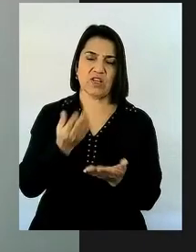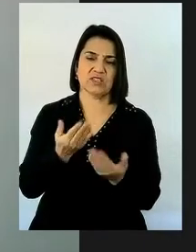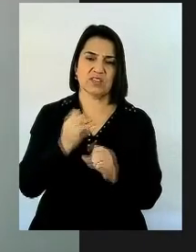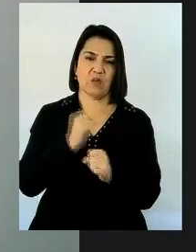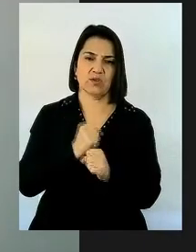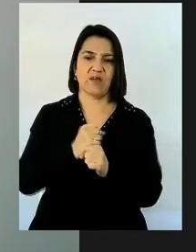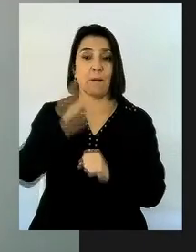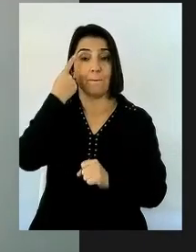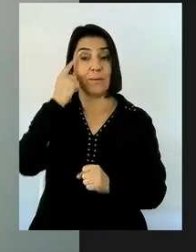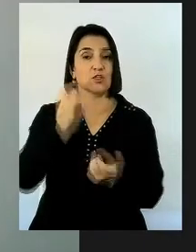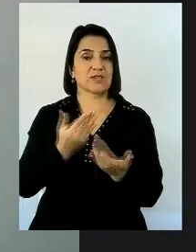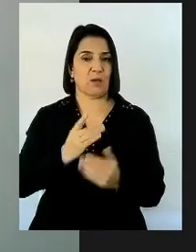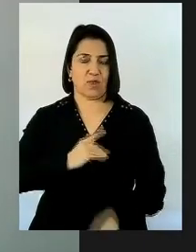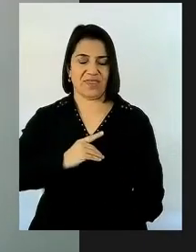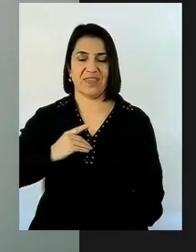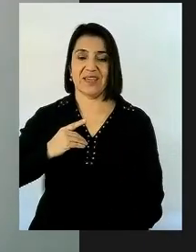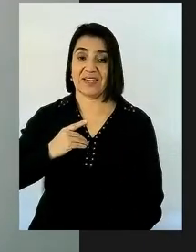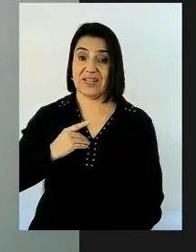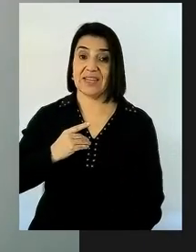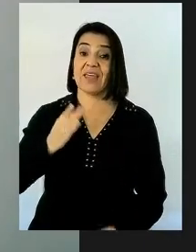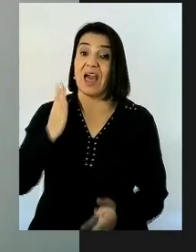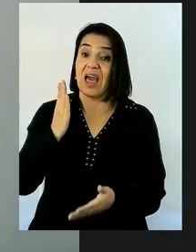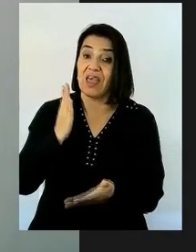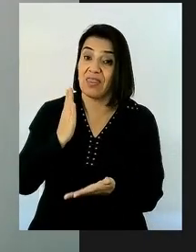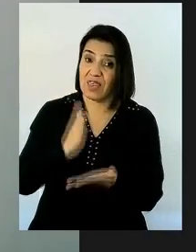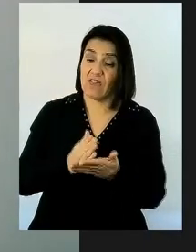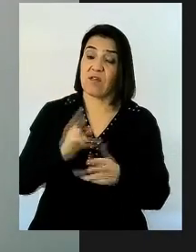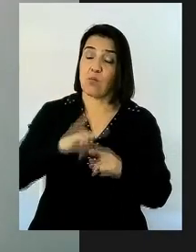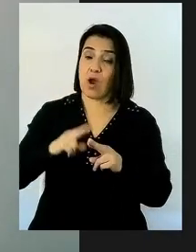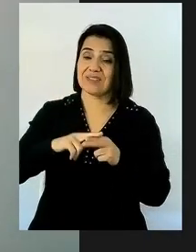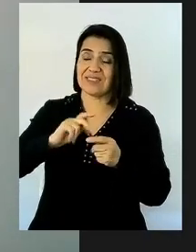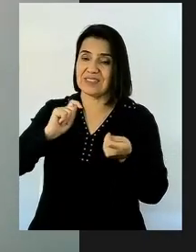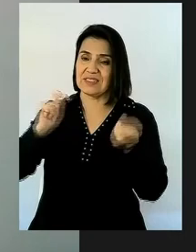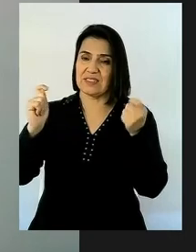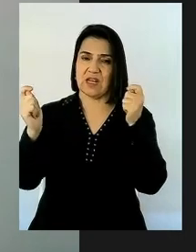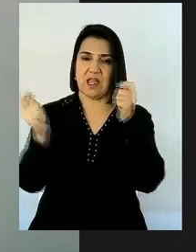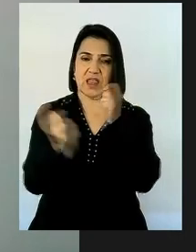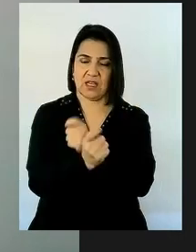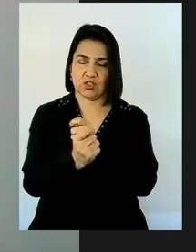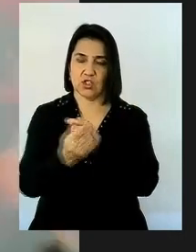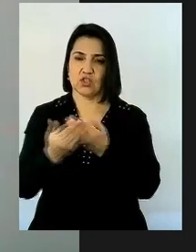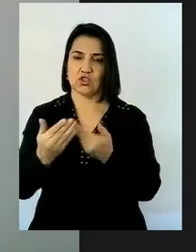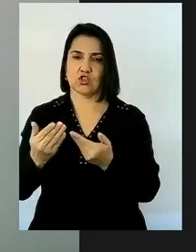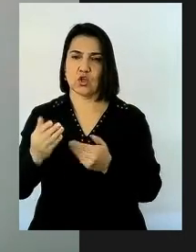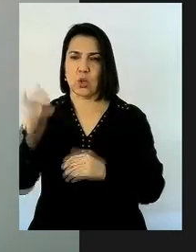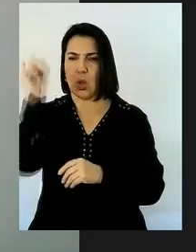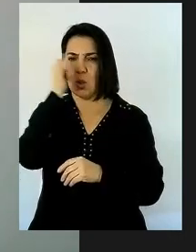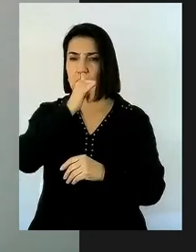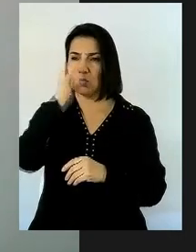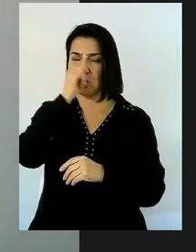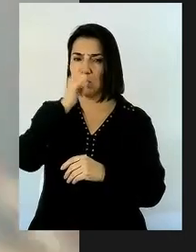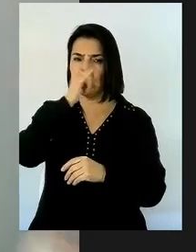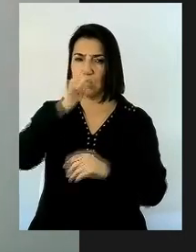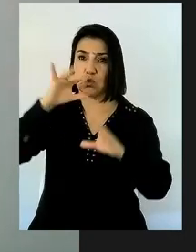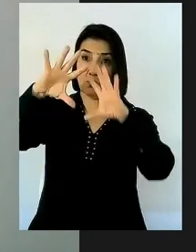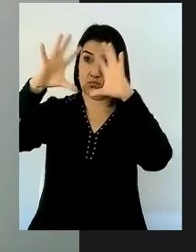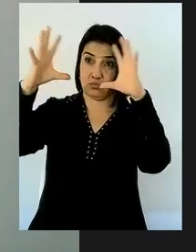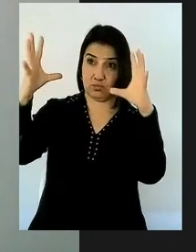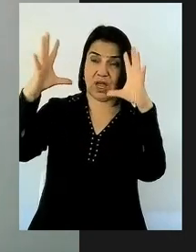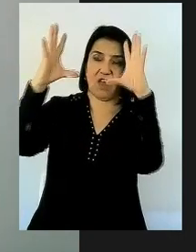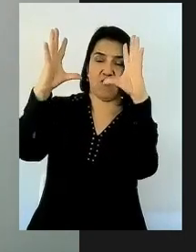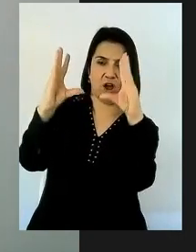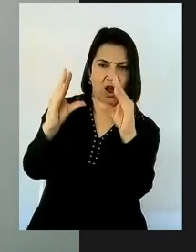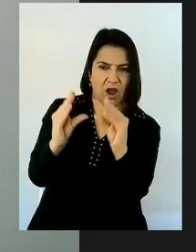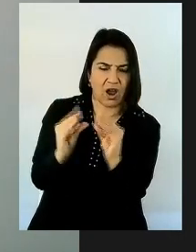dignidad. Y si hay que hacer una transición para bajar la contaminación en un espacio y transformarlo en otro, también tiene que ser